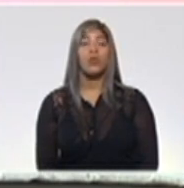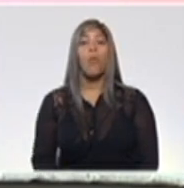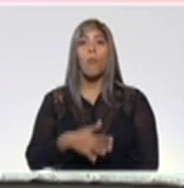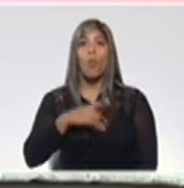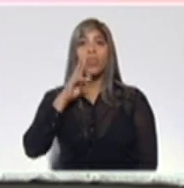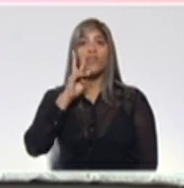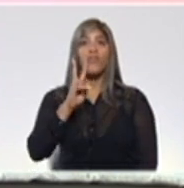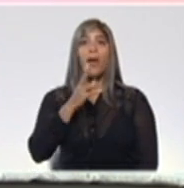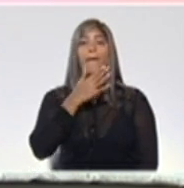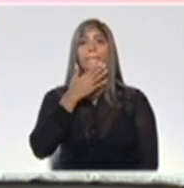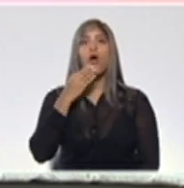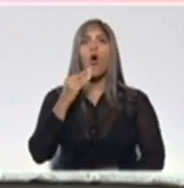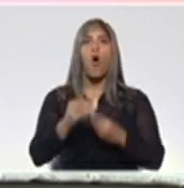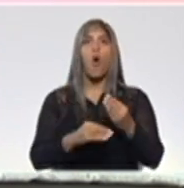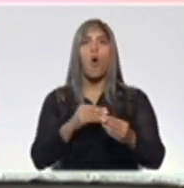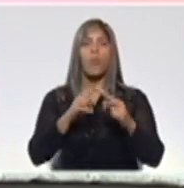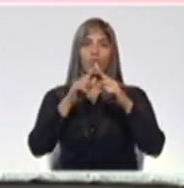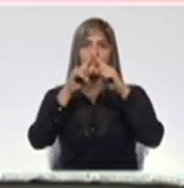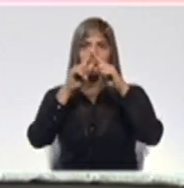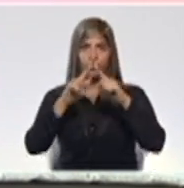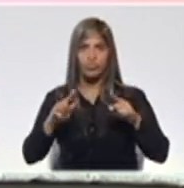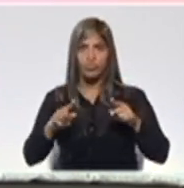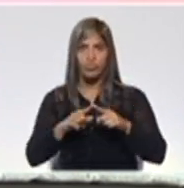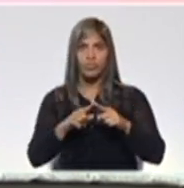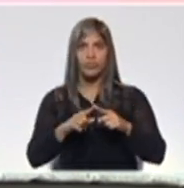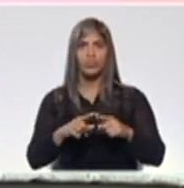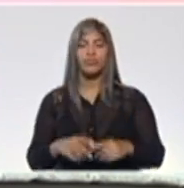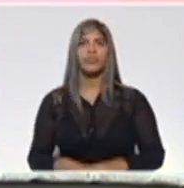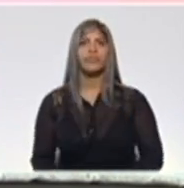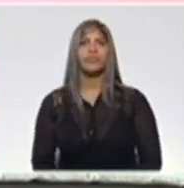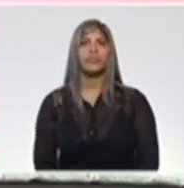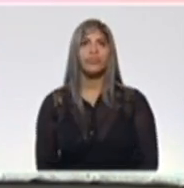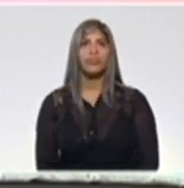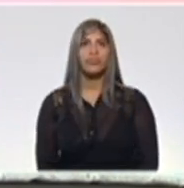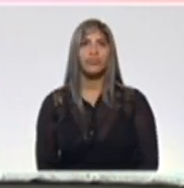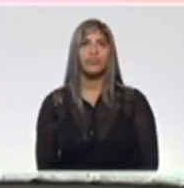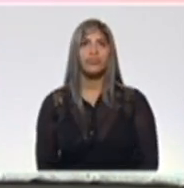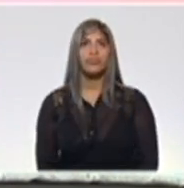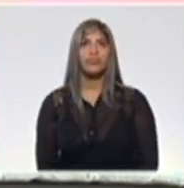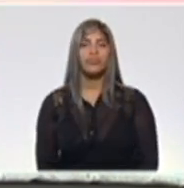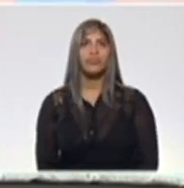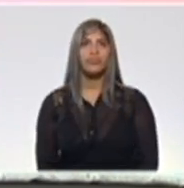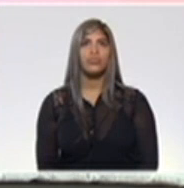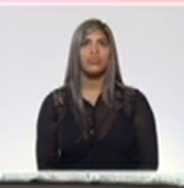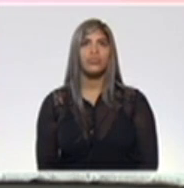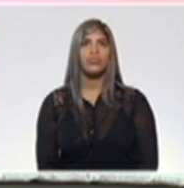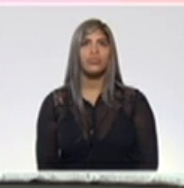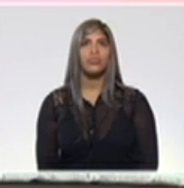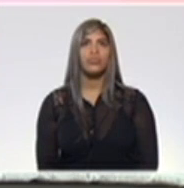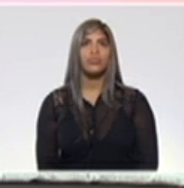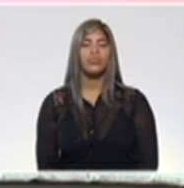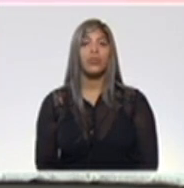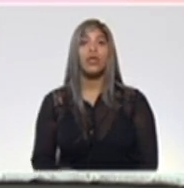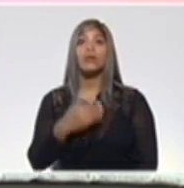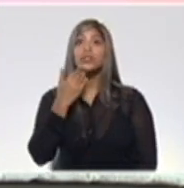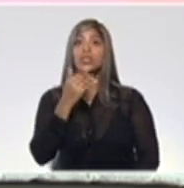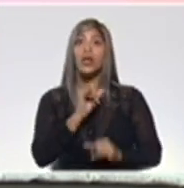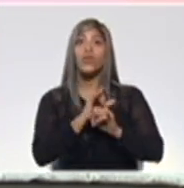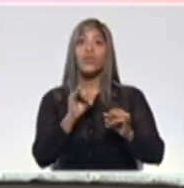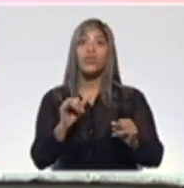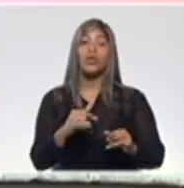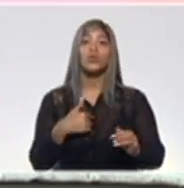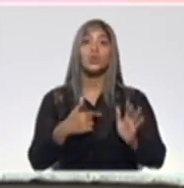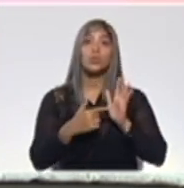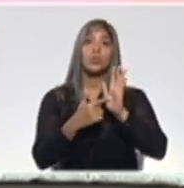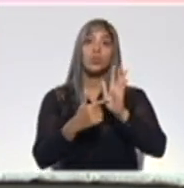mejor el triángulo rectángulo que se forma internamente. Muy bien, jóvenes. Para culminar, les